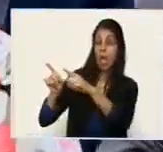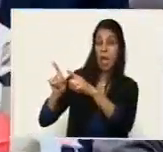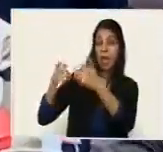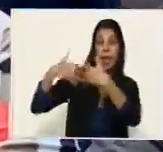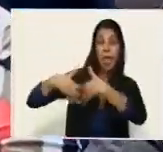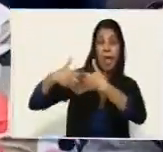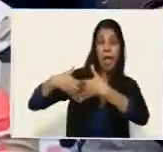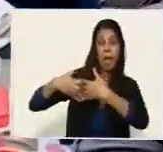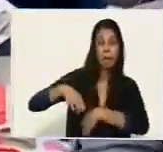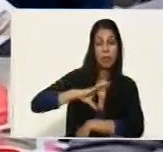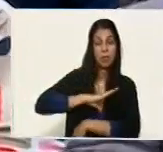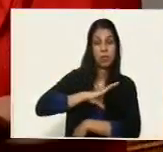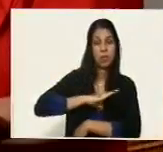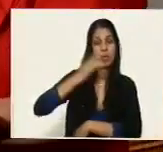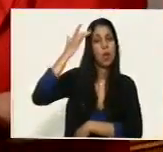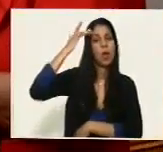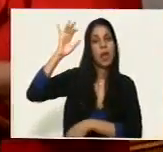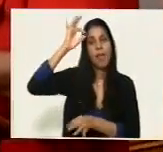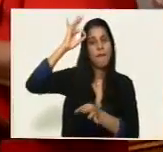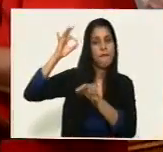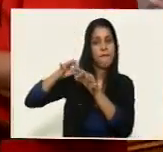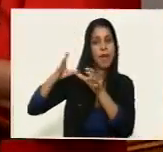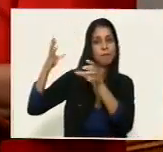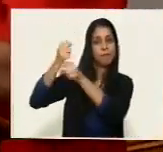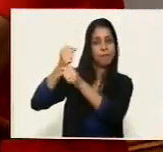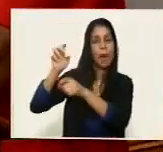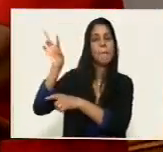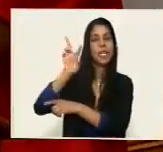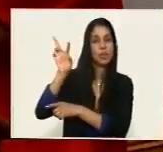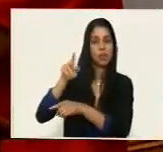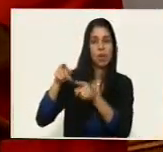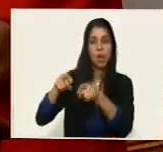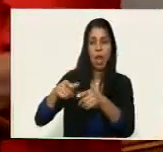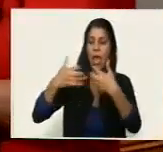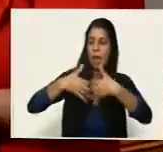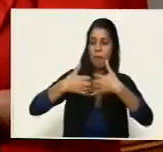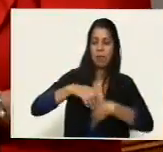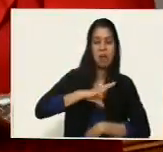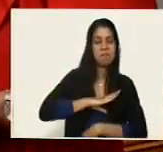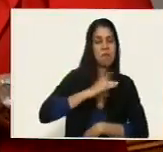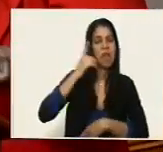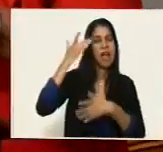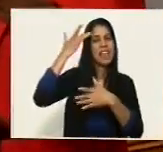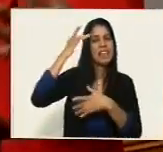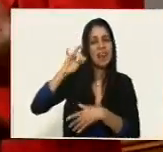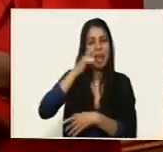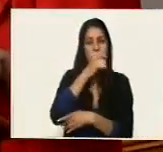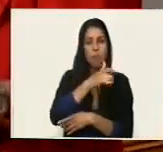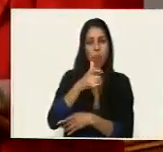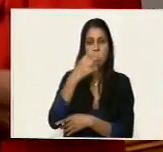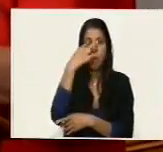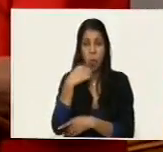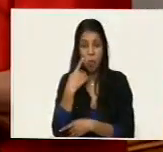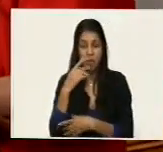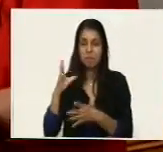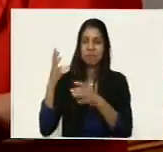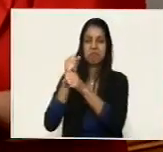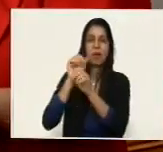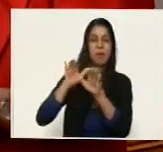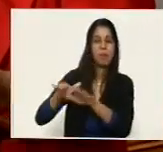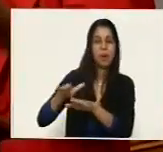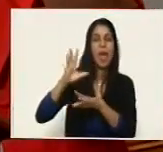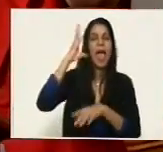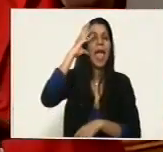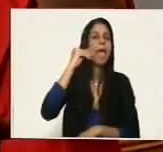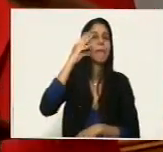que cree en Venezuela, uno de los empresarios que cree en nuestro pueblo, experto en temas industriales,